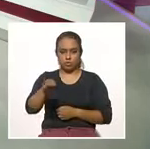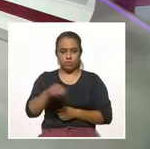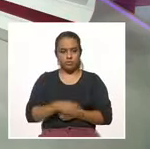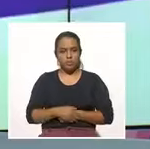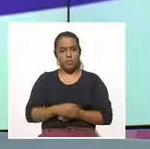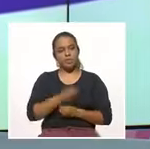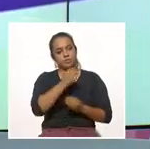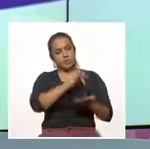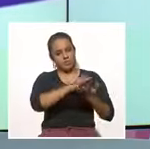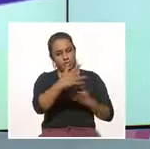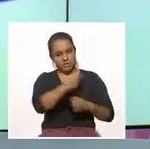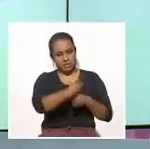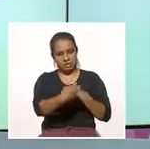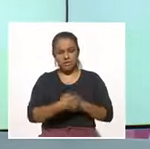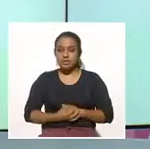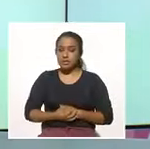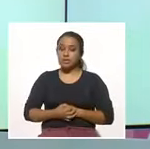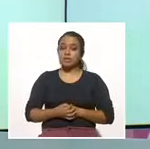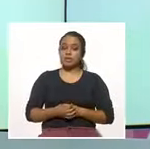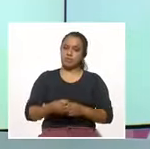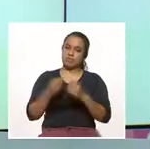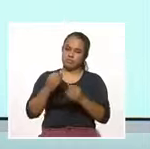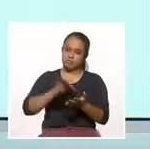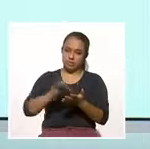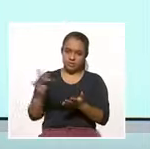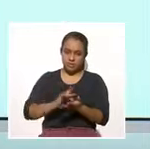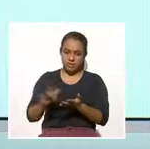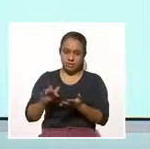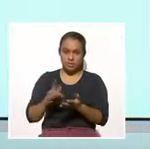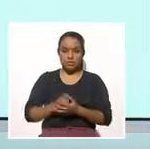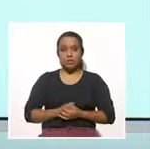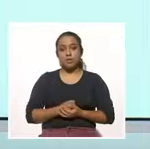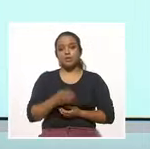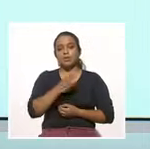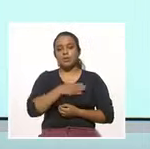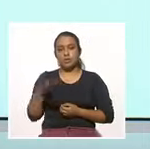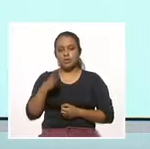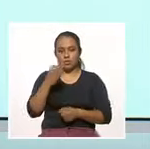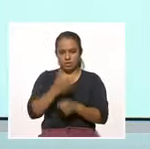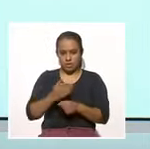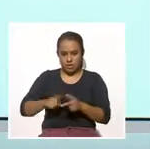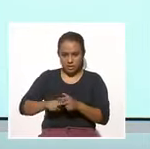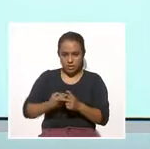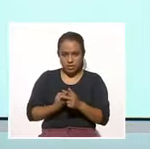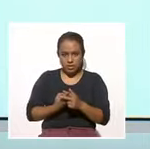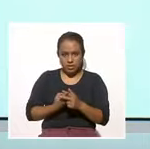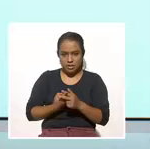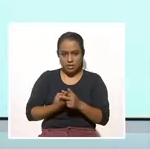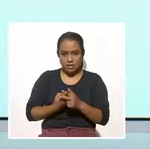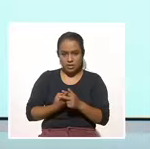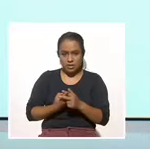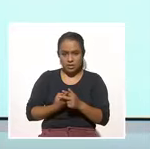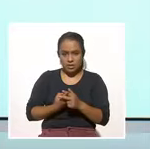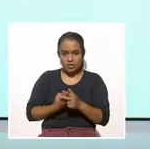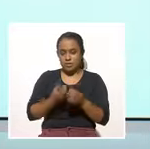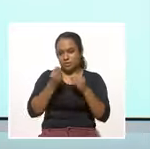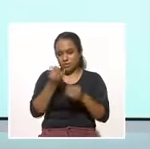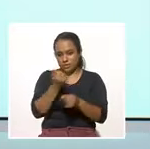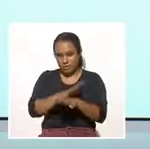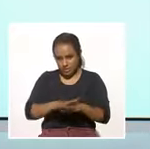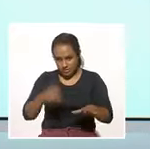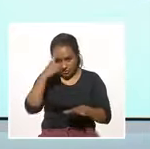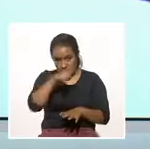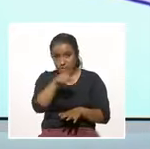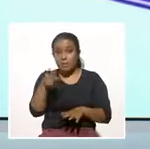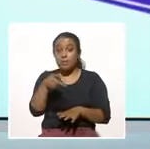días. Gracias por la invitación. Muchas gracias. No, al contrario, muchísimas gracias. Y bueno, vamos a empezar con mucha información para